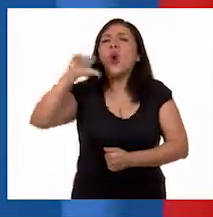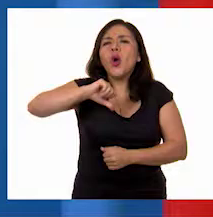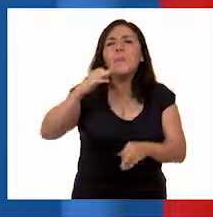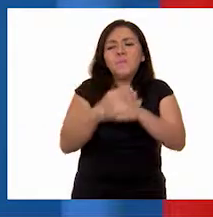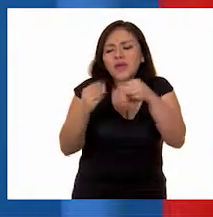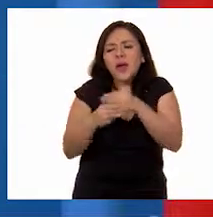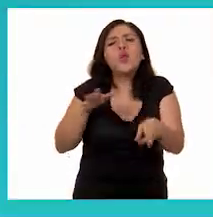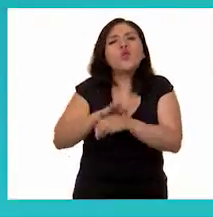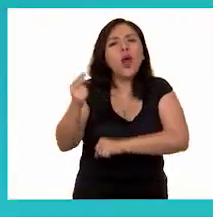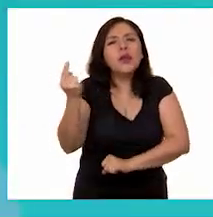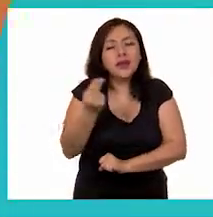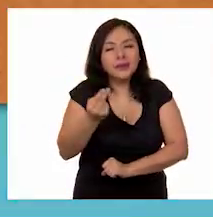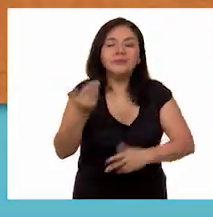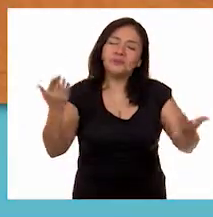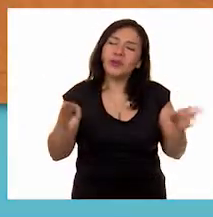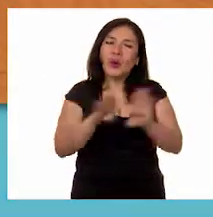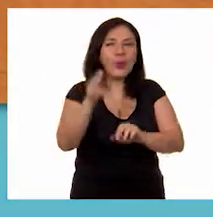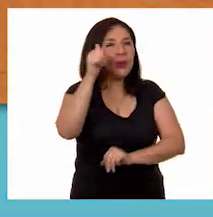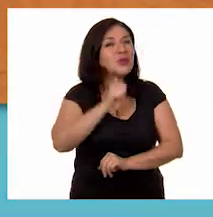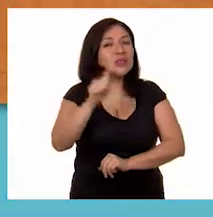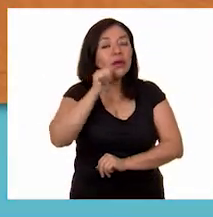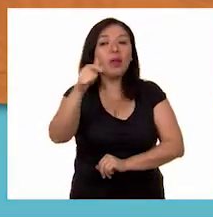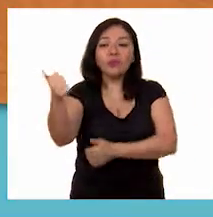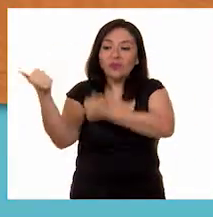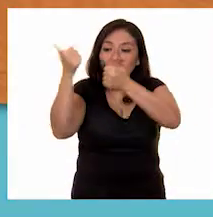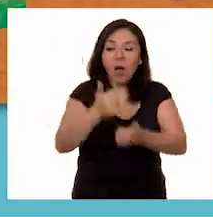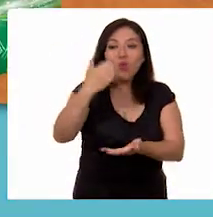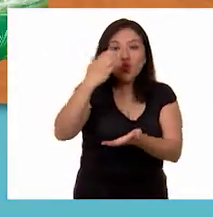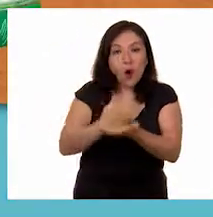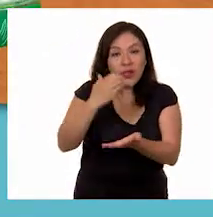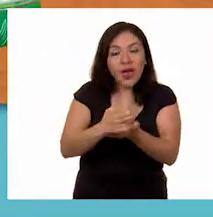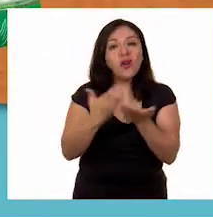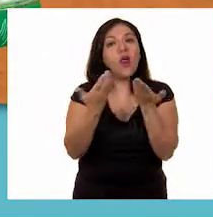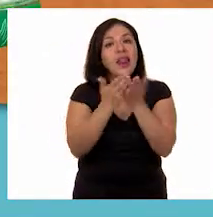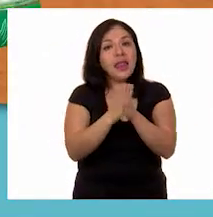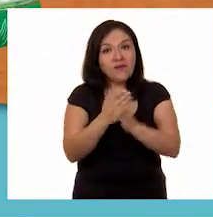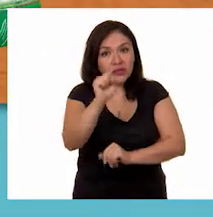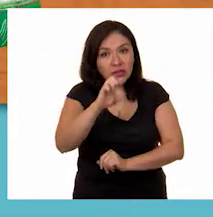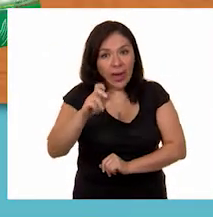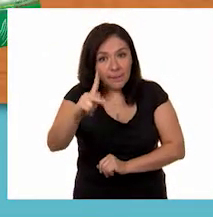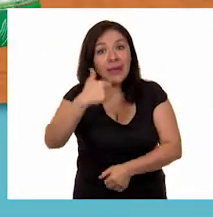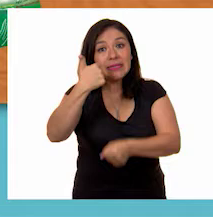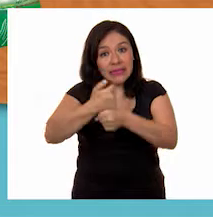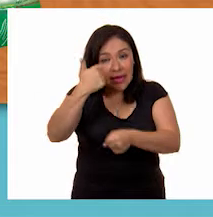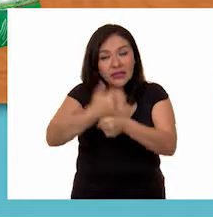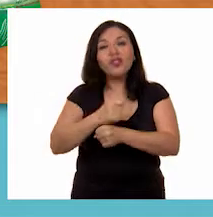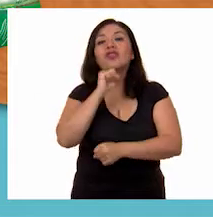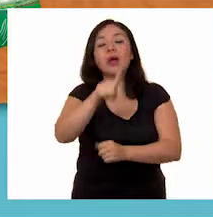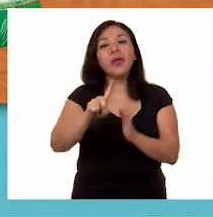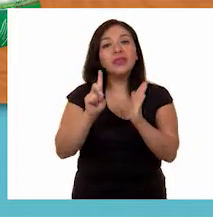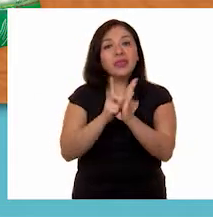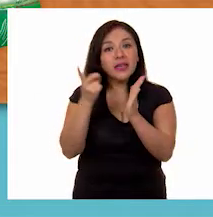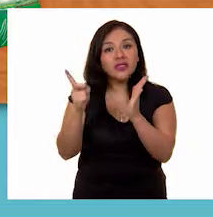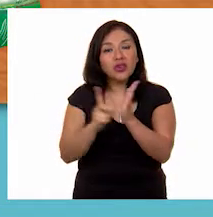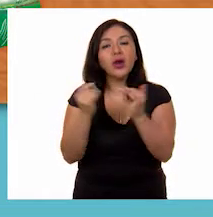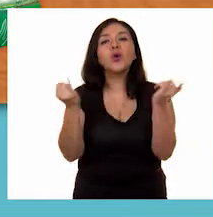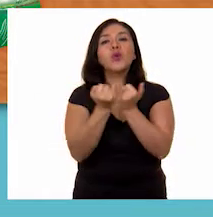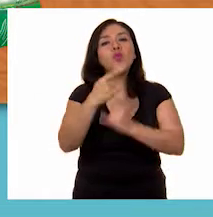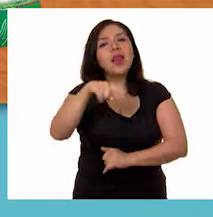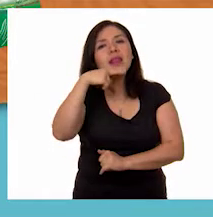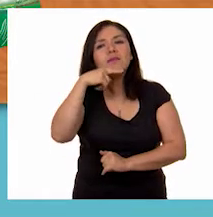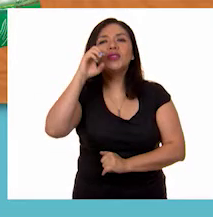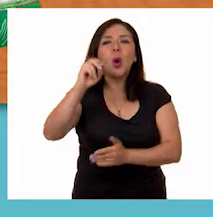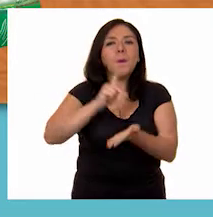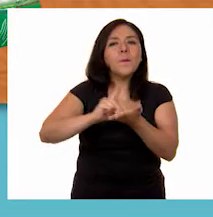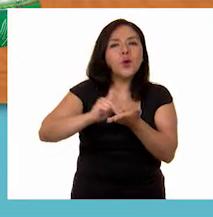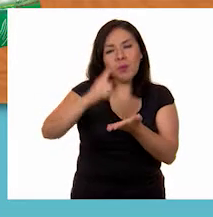en esta clase? Como siempre, María, cuaderno, libro de texto de español de sexto grado, diccionario y lápiz o pluma